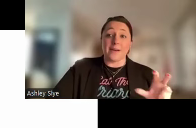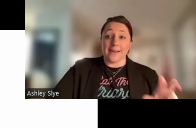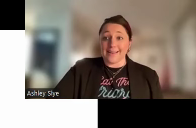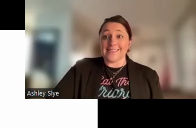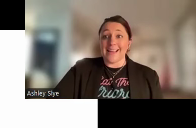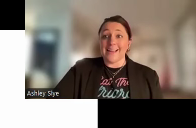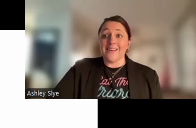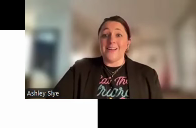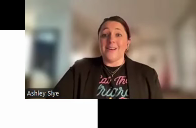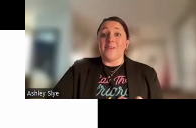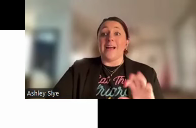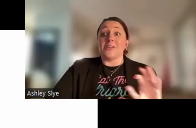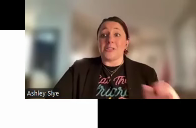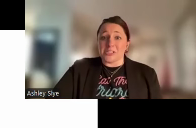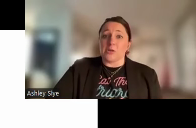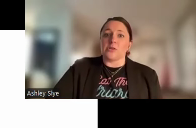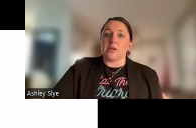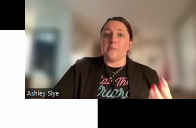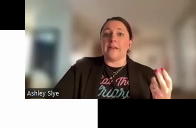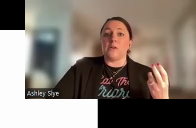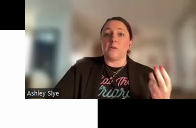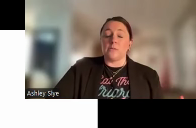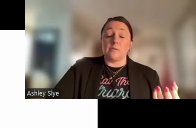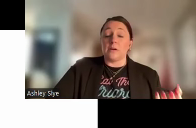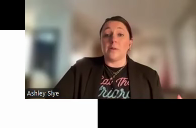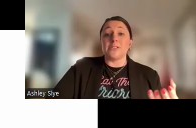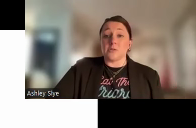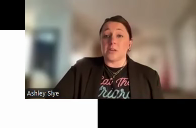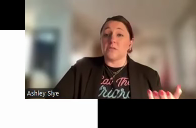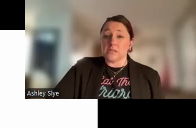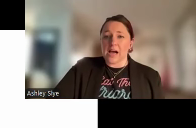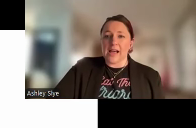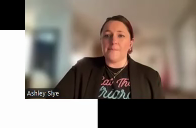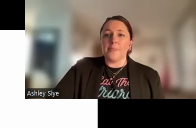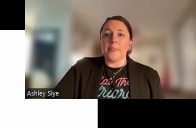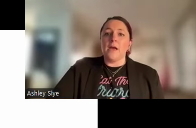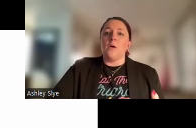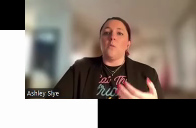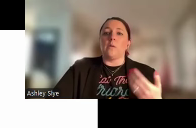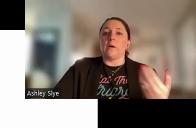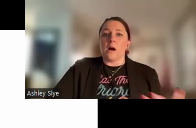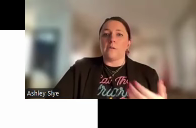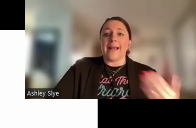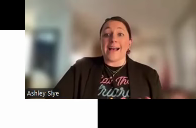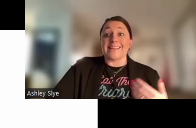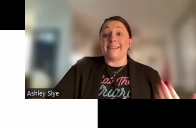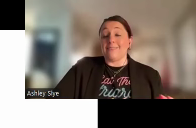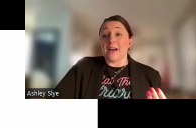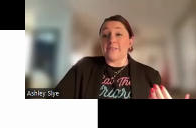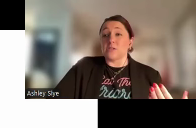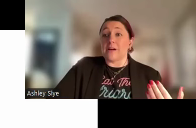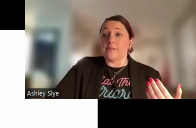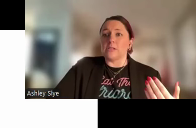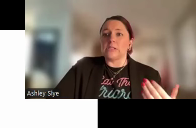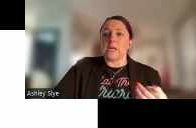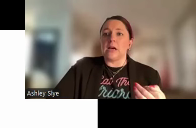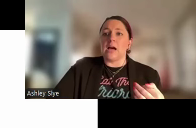con sobrevivientes directamente, que en estas conversaciones no deben de suceder en el momento del registro, de la